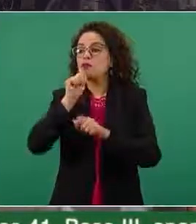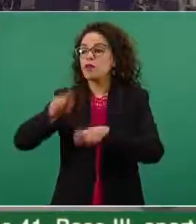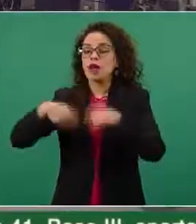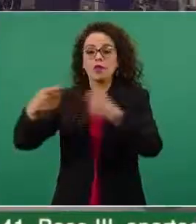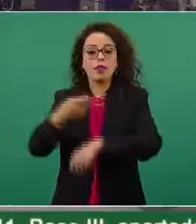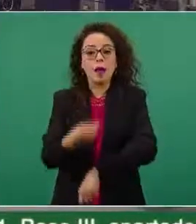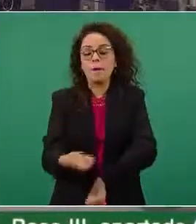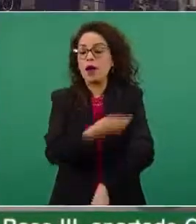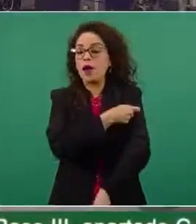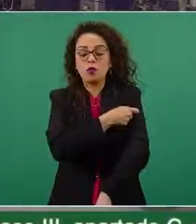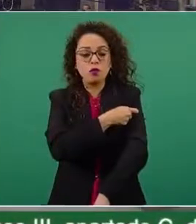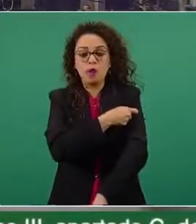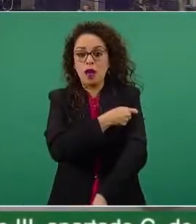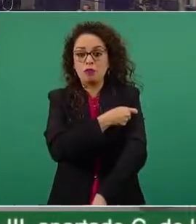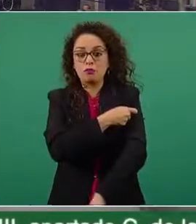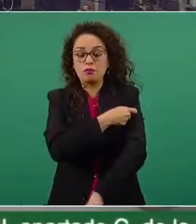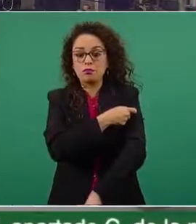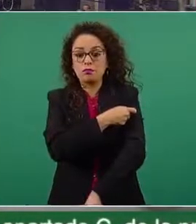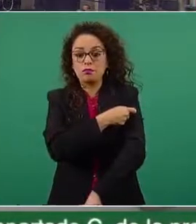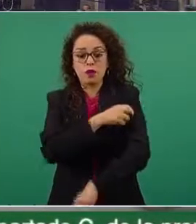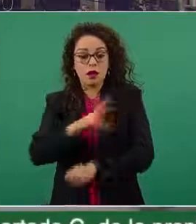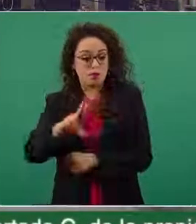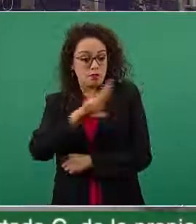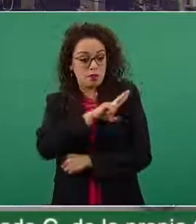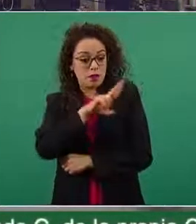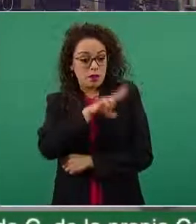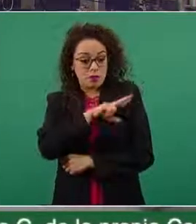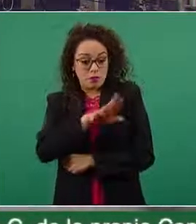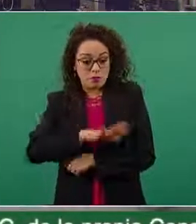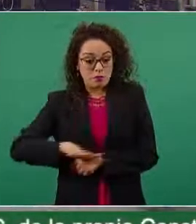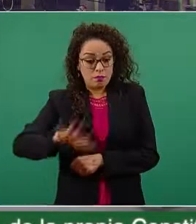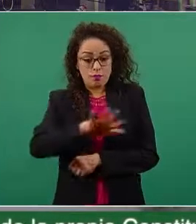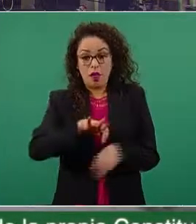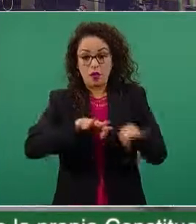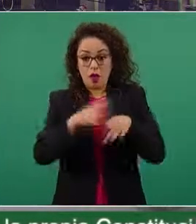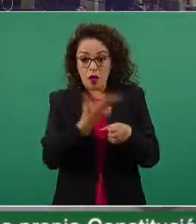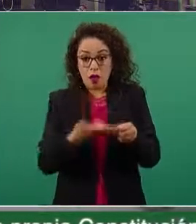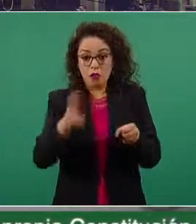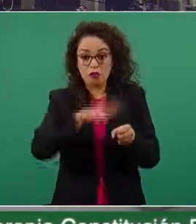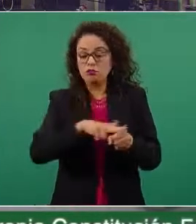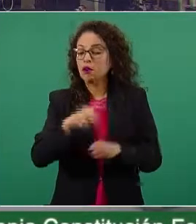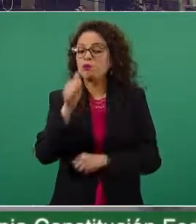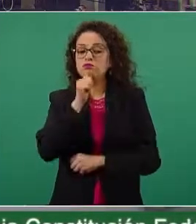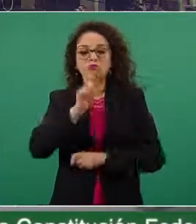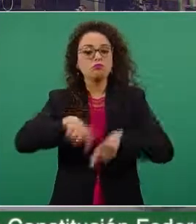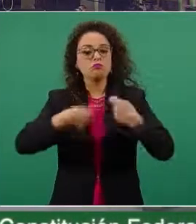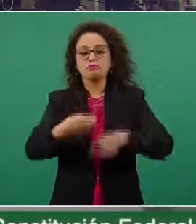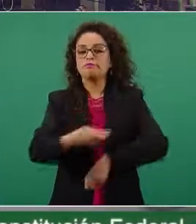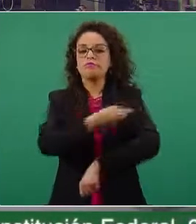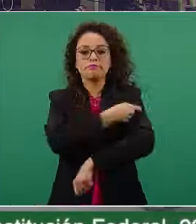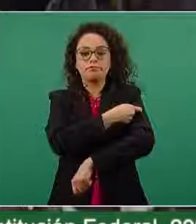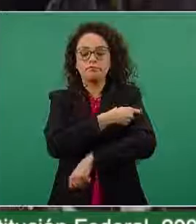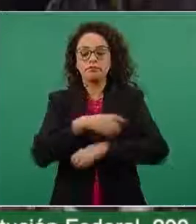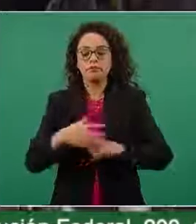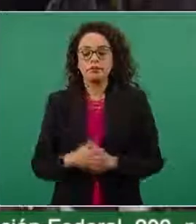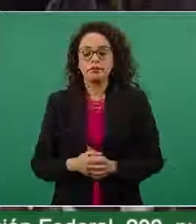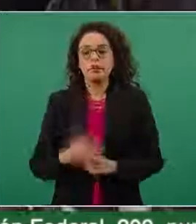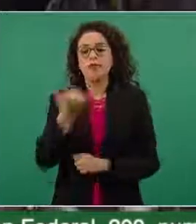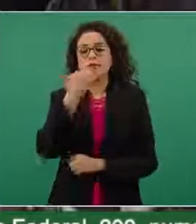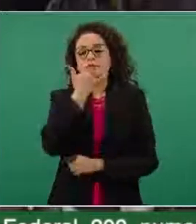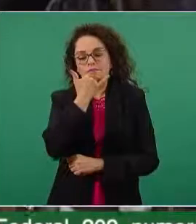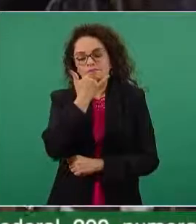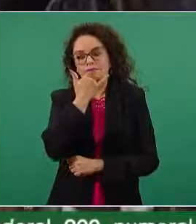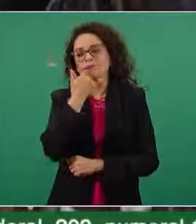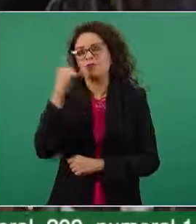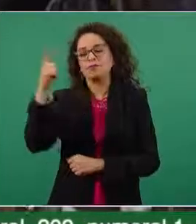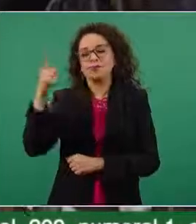personal de salud privado no ha sido vacunado. Y tercero, el que me piden que yo le mencione, perdón, porque el pueblo aprovecha estos mensajes,